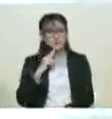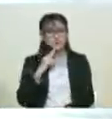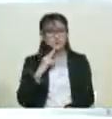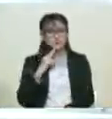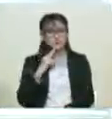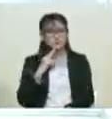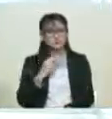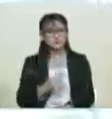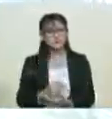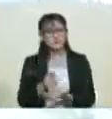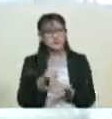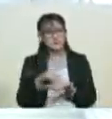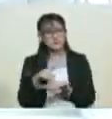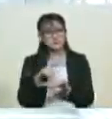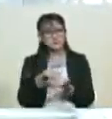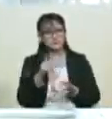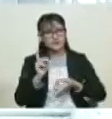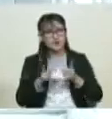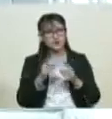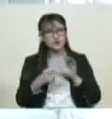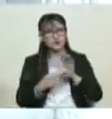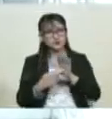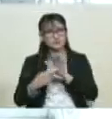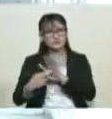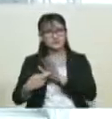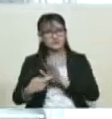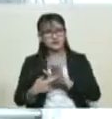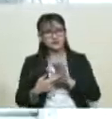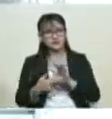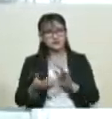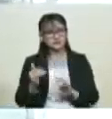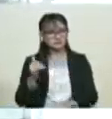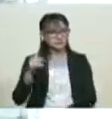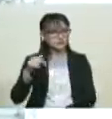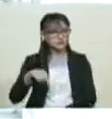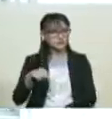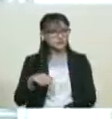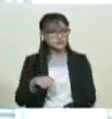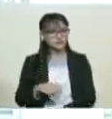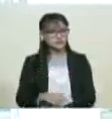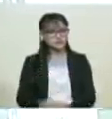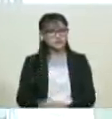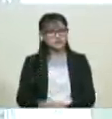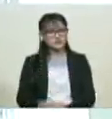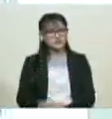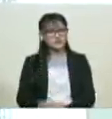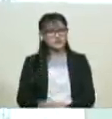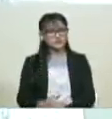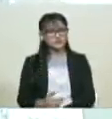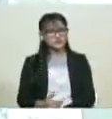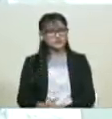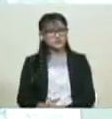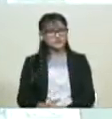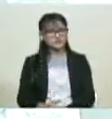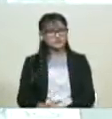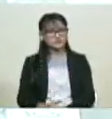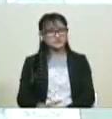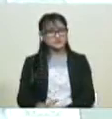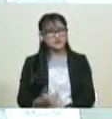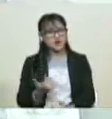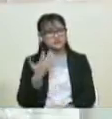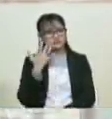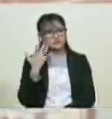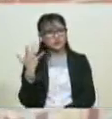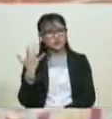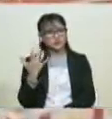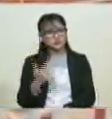destacará la participación de alguno de los representantes que se encuentran el día de hoy en este recinto podemos destacar